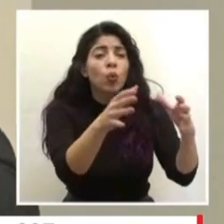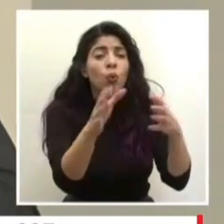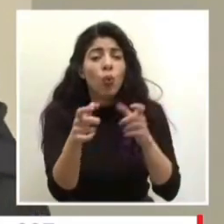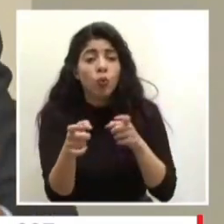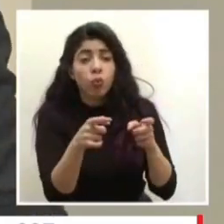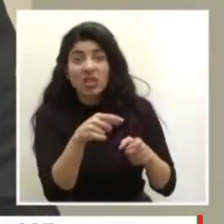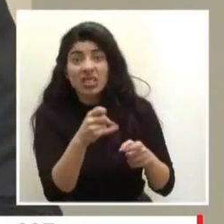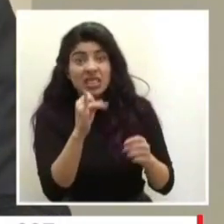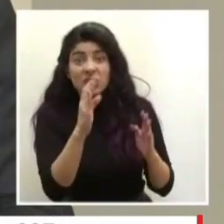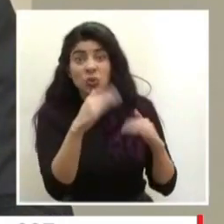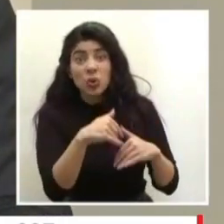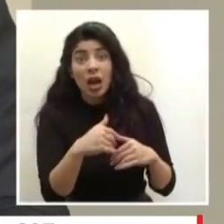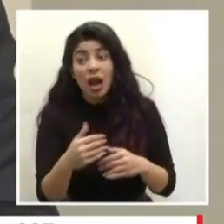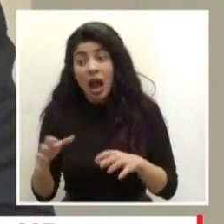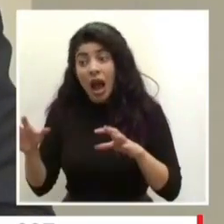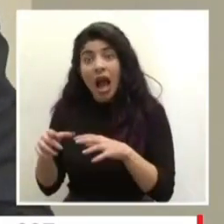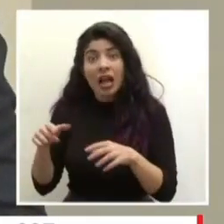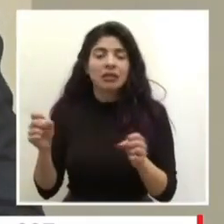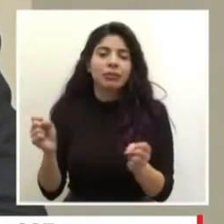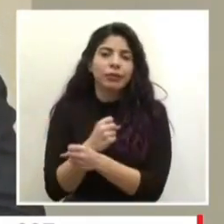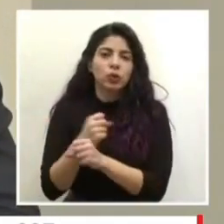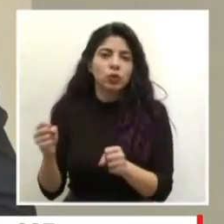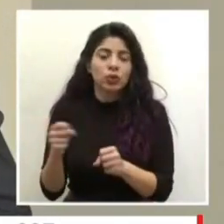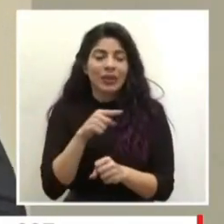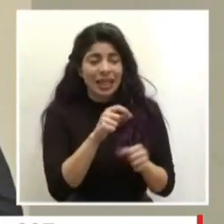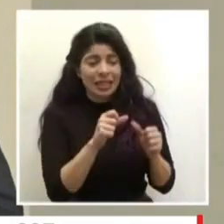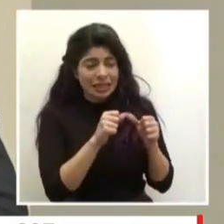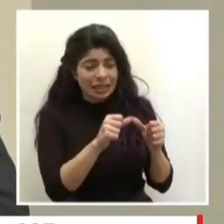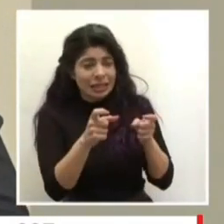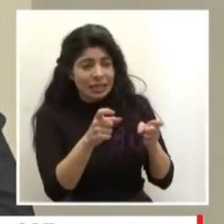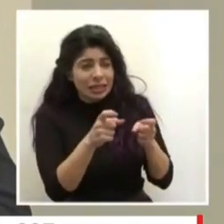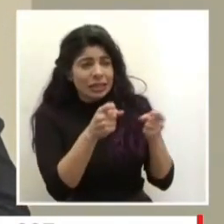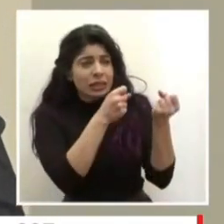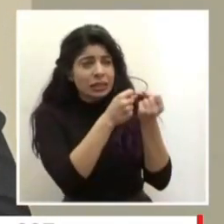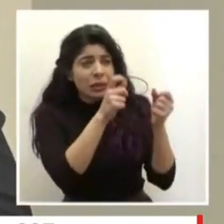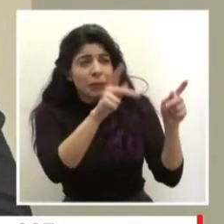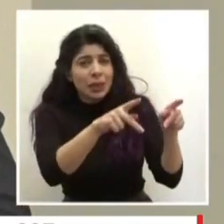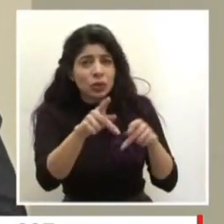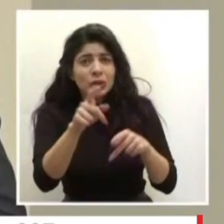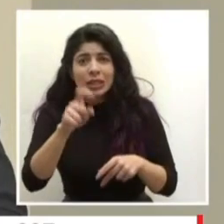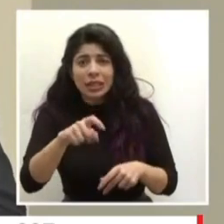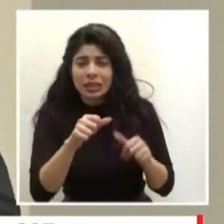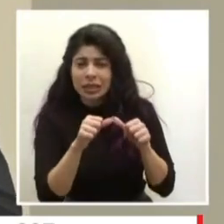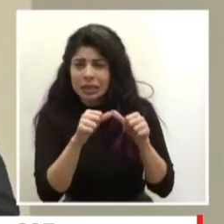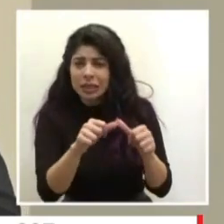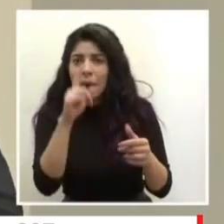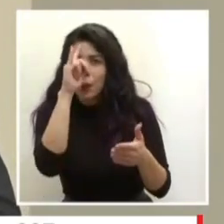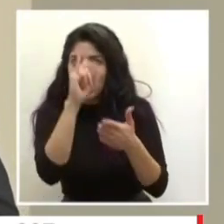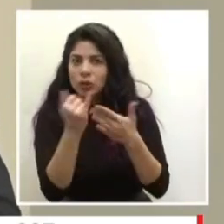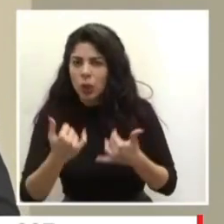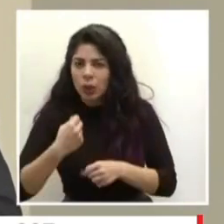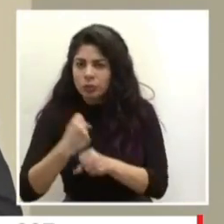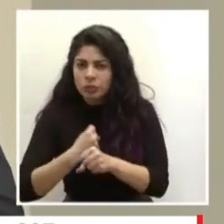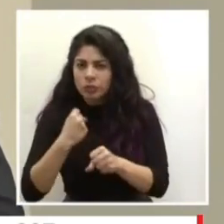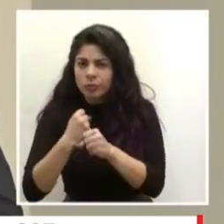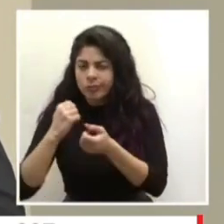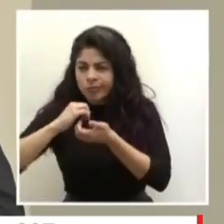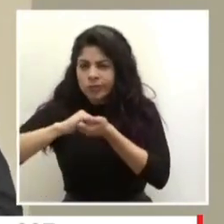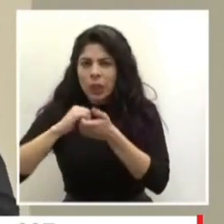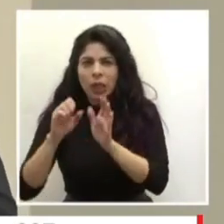no va a haber forma de reactivar. Eso tiene que seguir. Tenemos que seguir apoyando a la gente que lo necesita, y por eso estamos trabajando con la Asamblea